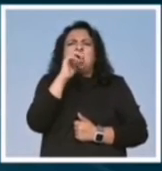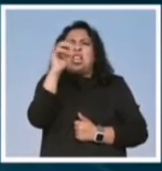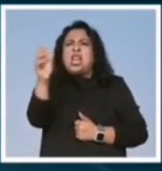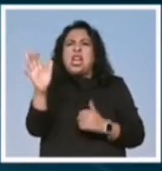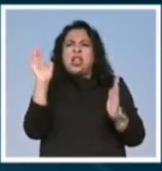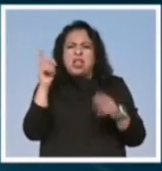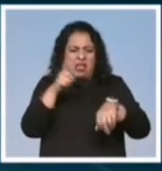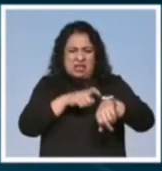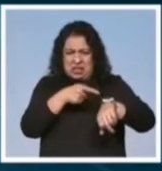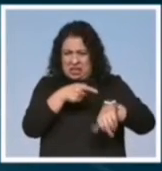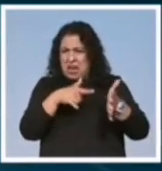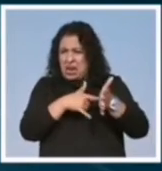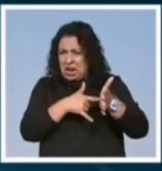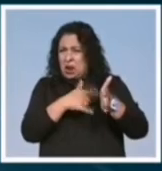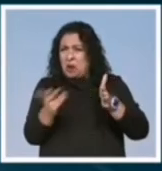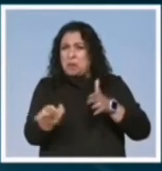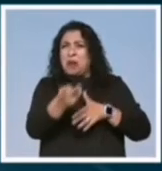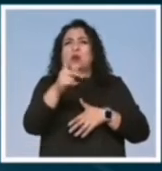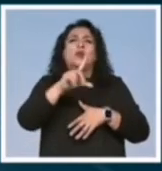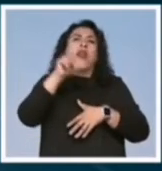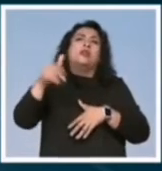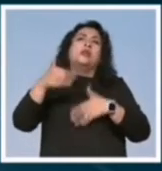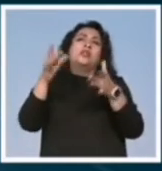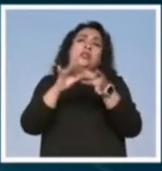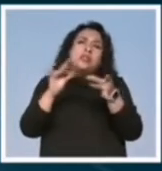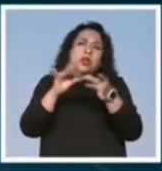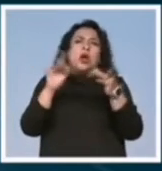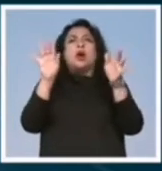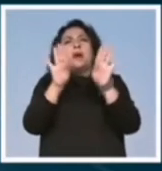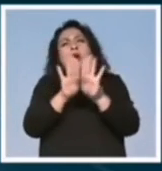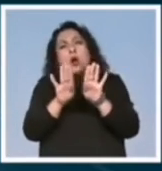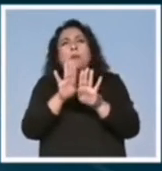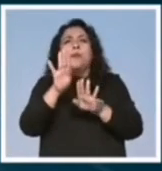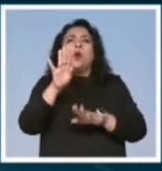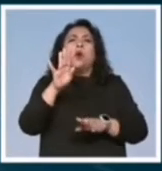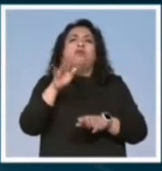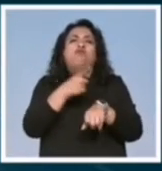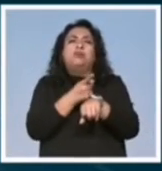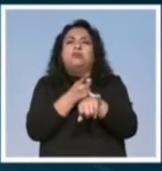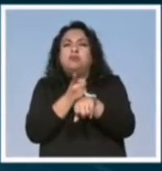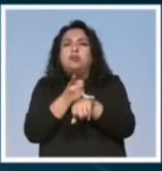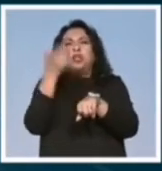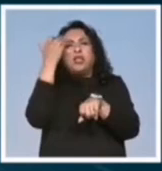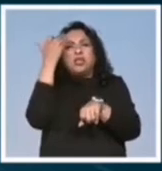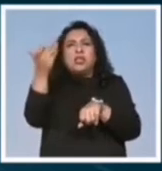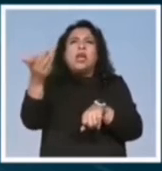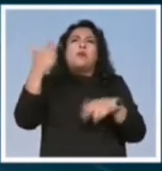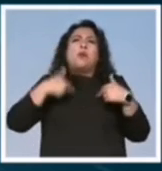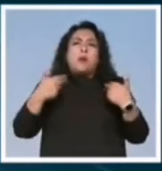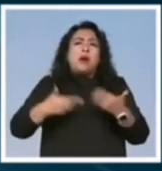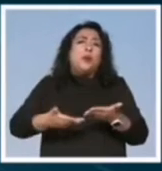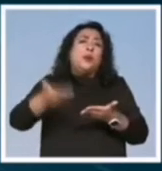reloj y al día siguiente sale con la crónica del cronómetro, sí, de la humanidad, sí, desde el reloj de los que habla Sor Juan en el